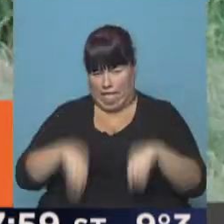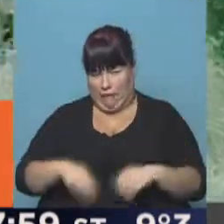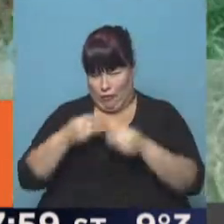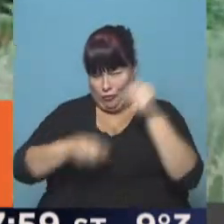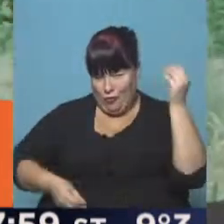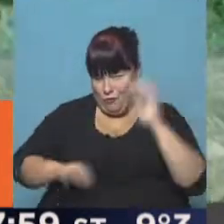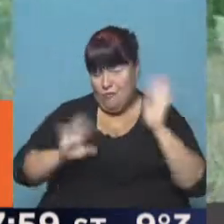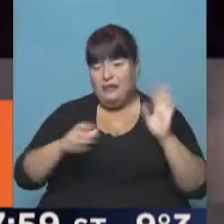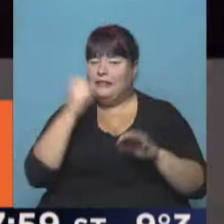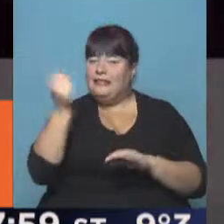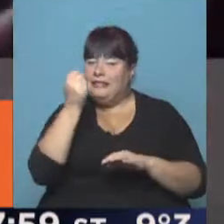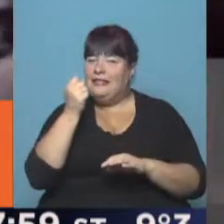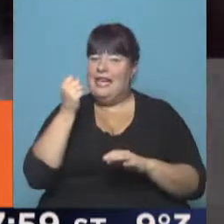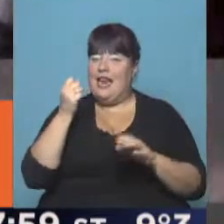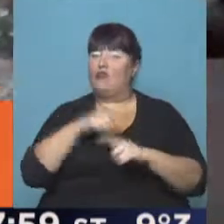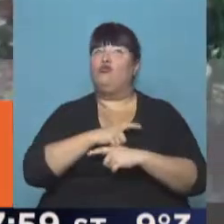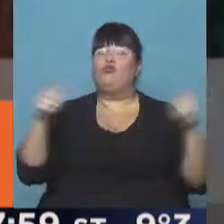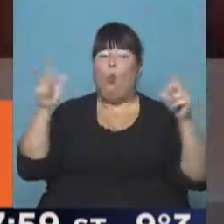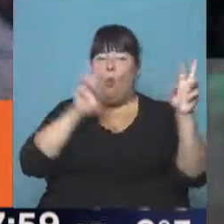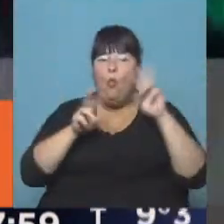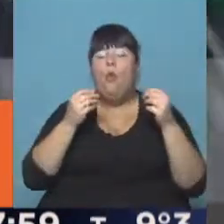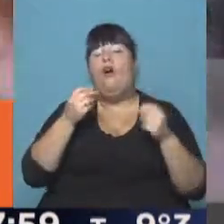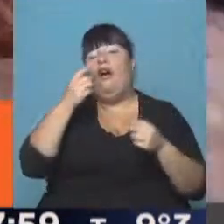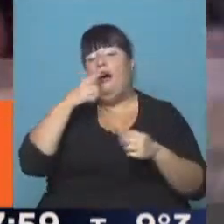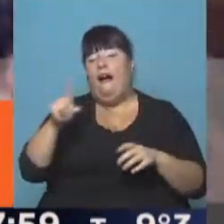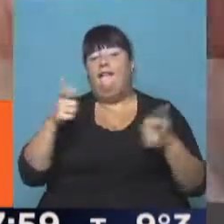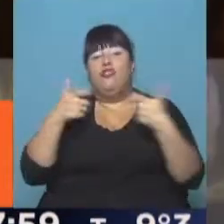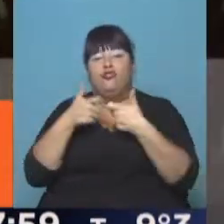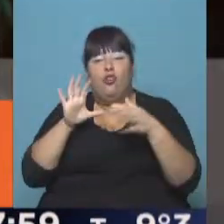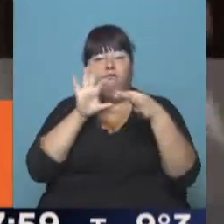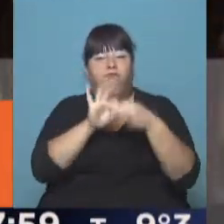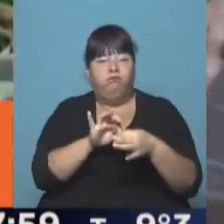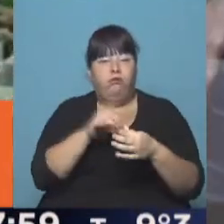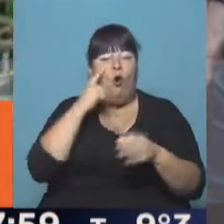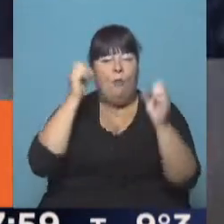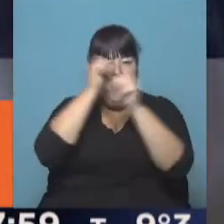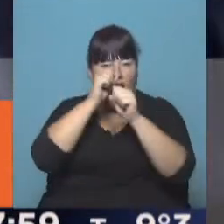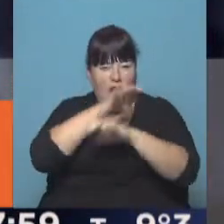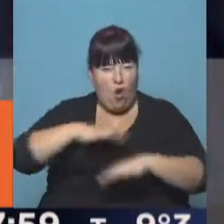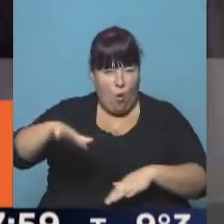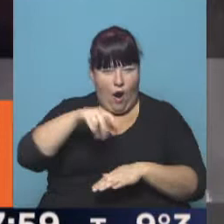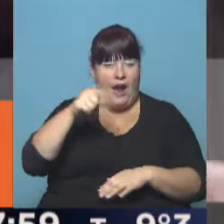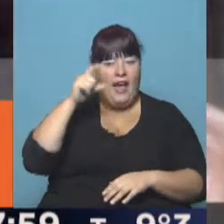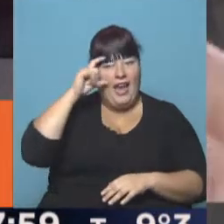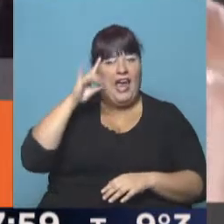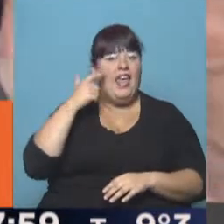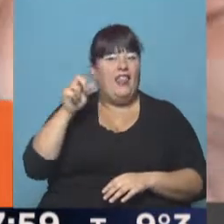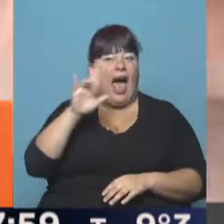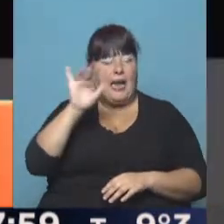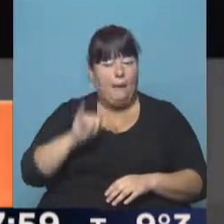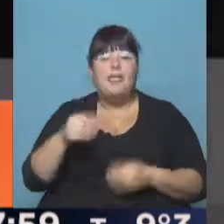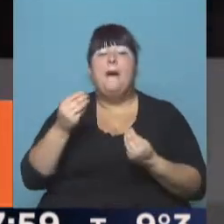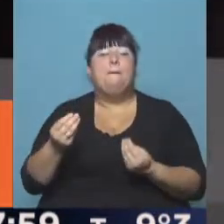espalda, buscando tener un golpe de suerte y que se asocia con un geólogo, ese es el papel de Edgar Ramírez,